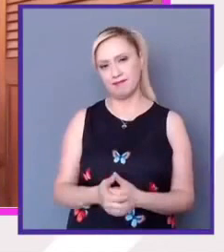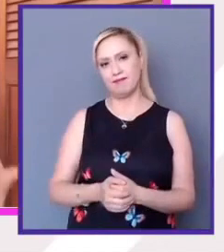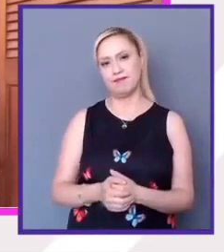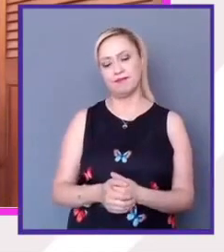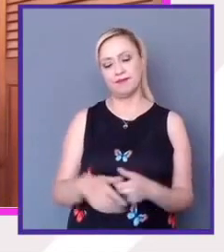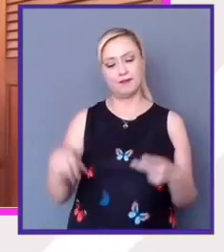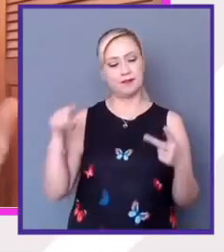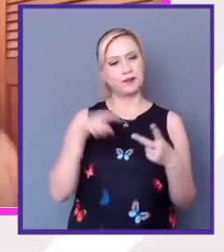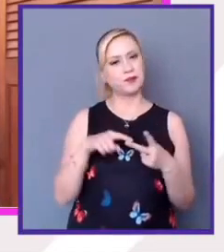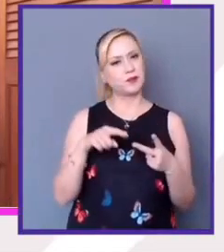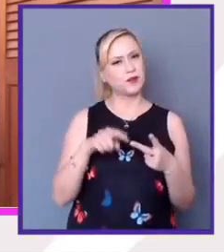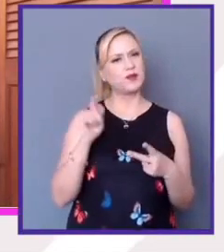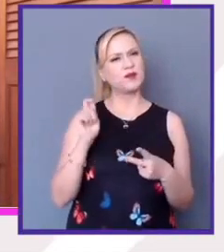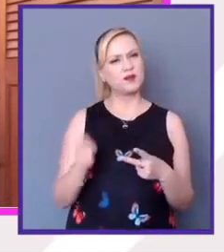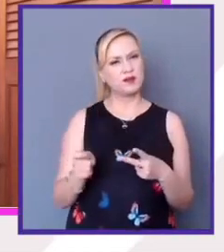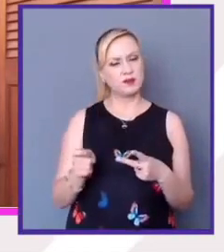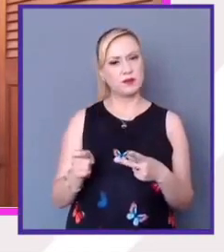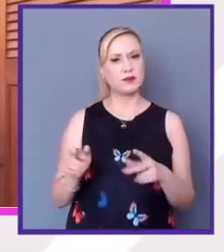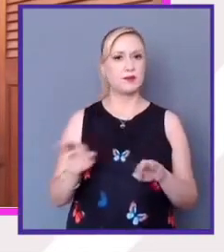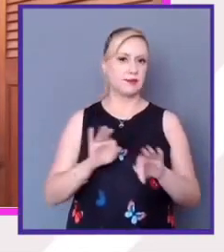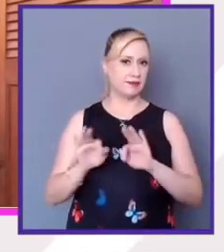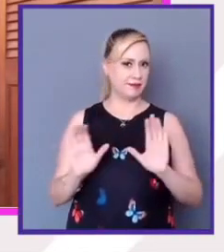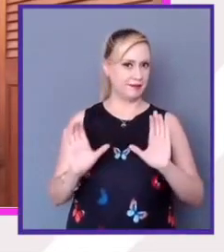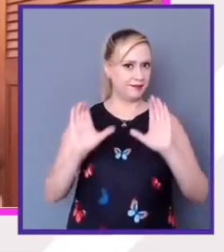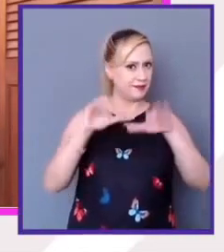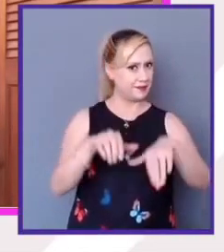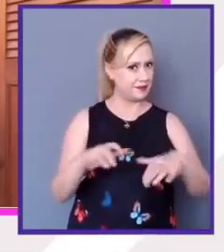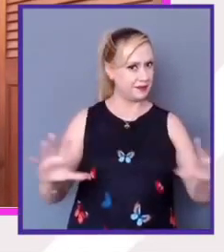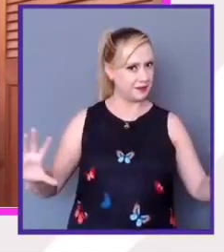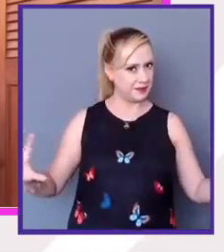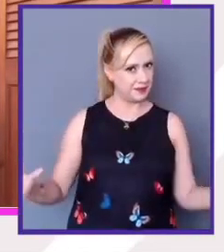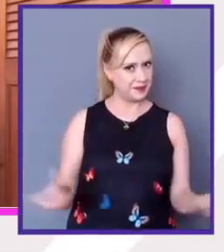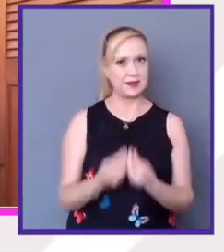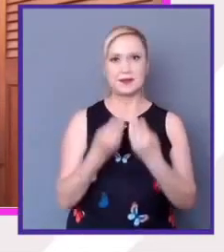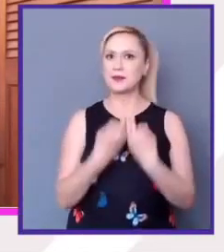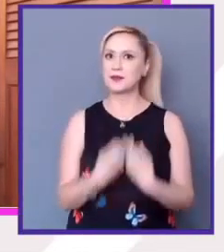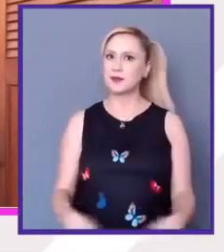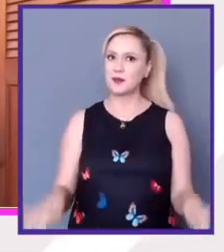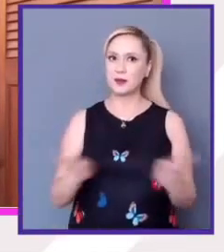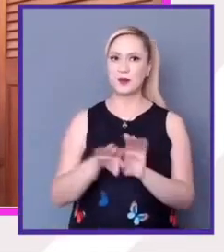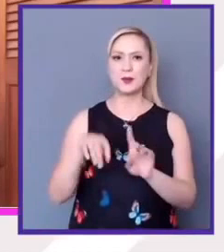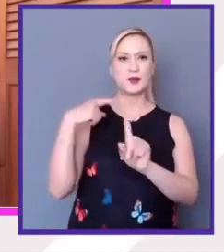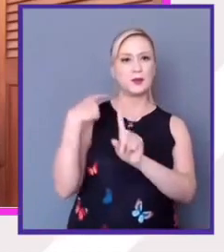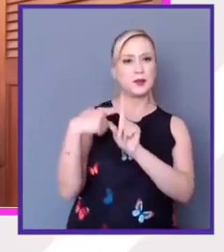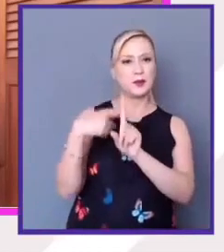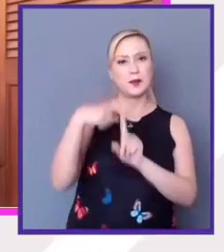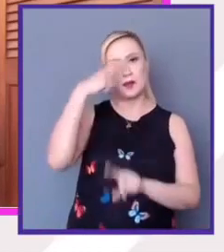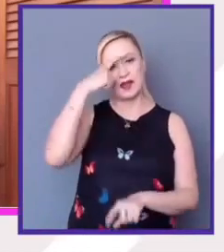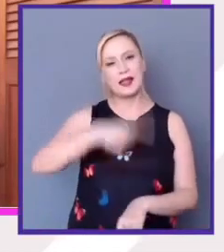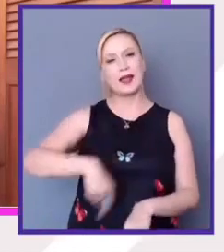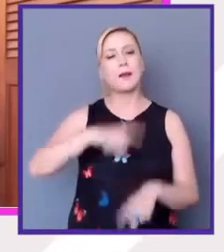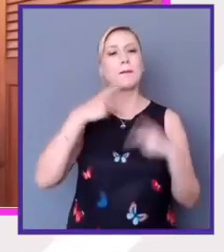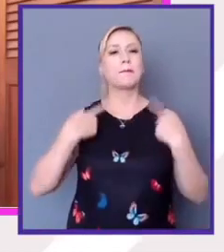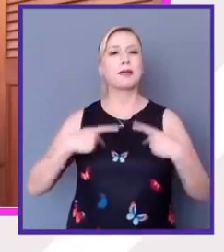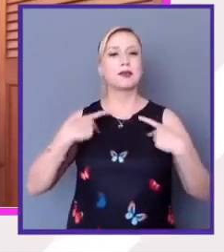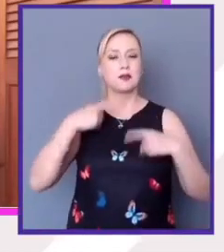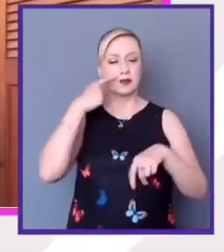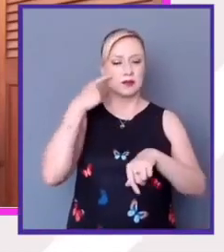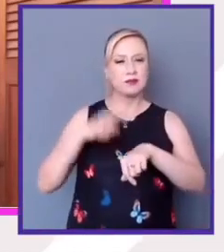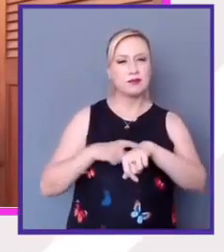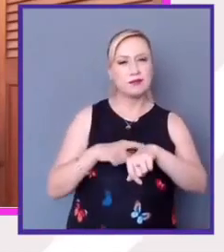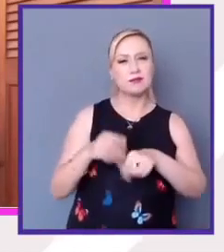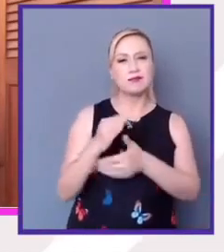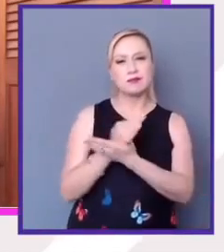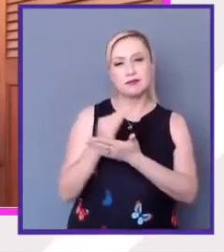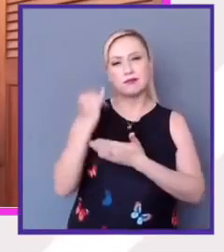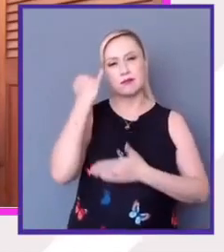pues ya hablábamos de la inserción laboral, ¿no? Y de la importancia de las acciones afirmativas para que las personas racializadas puedan insertarse